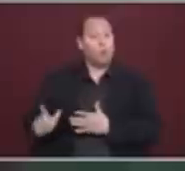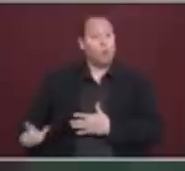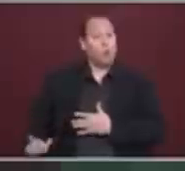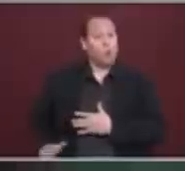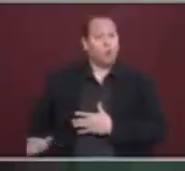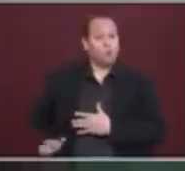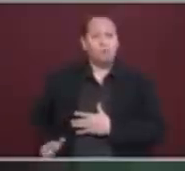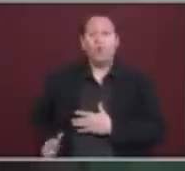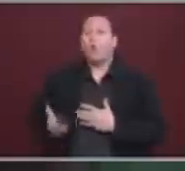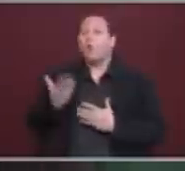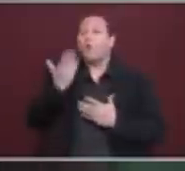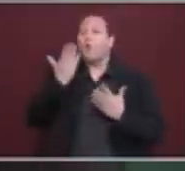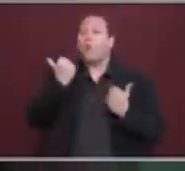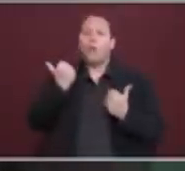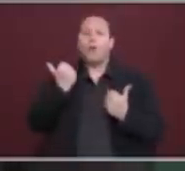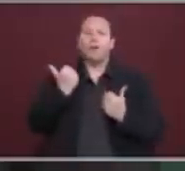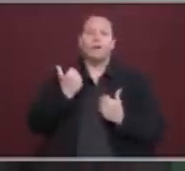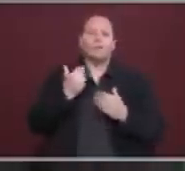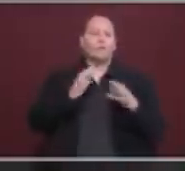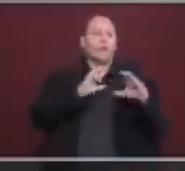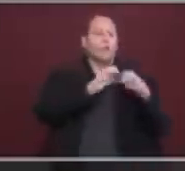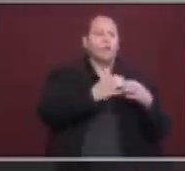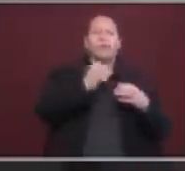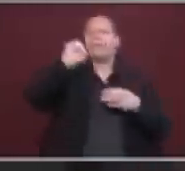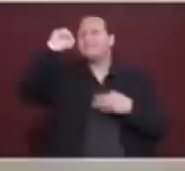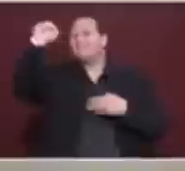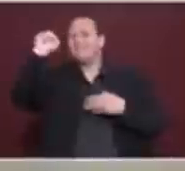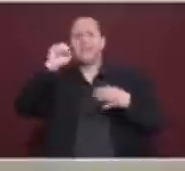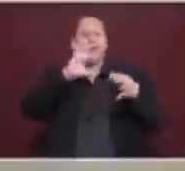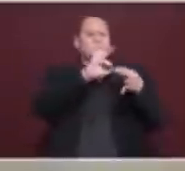tiene partido no tiene sindicato